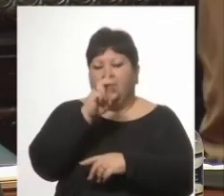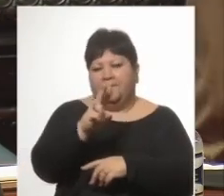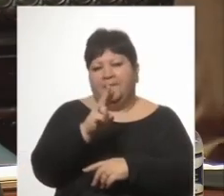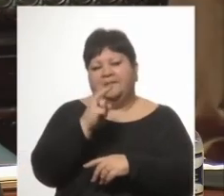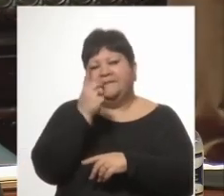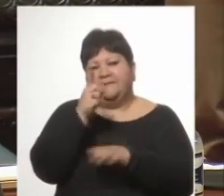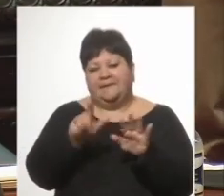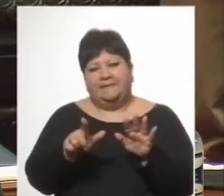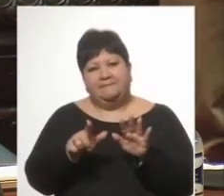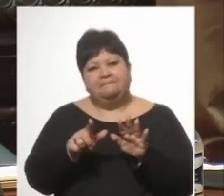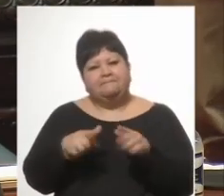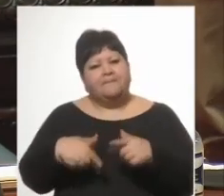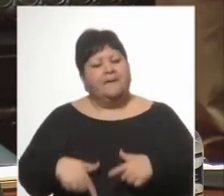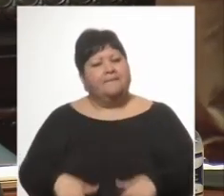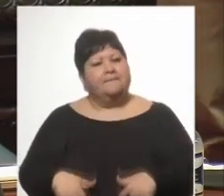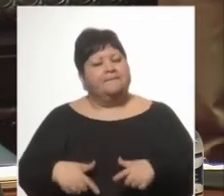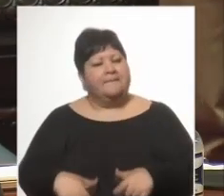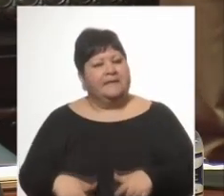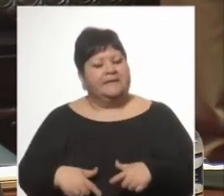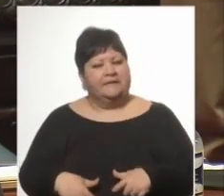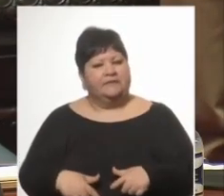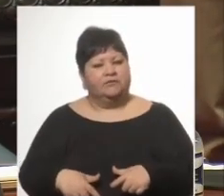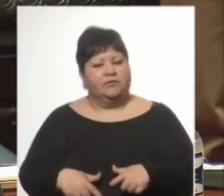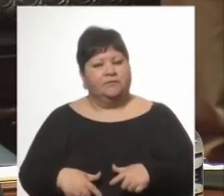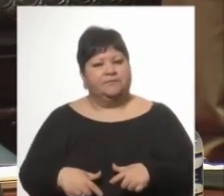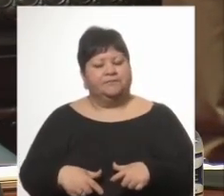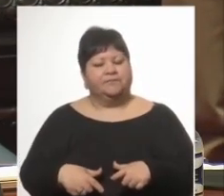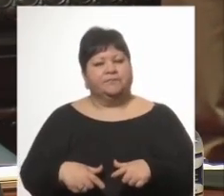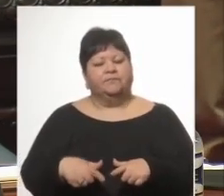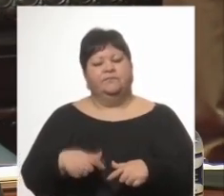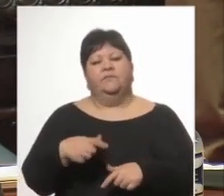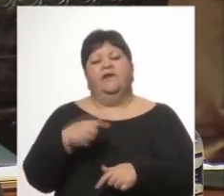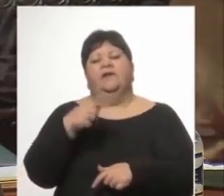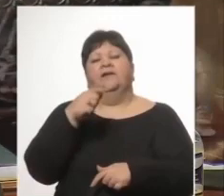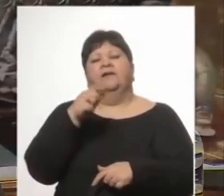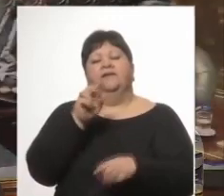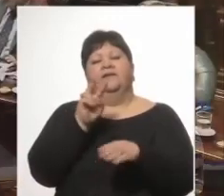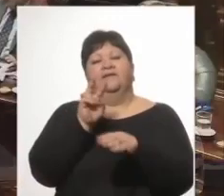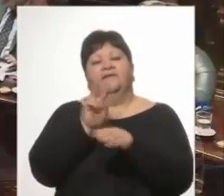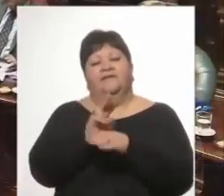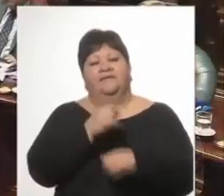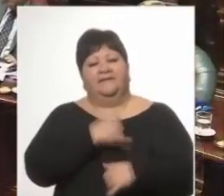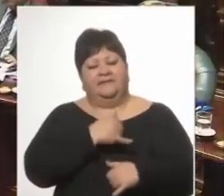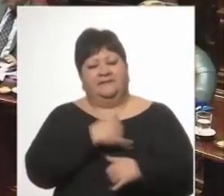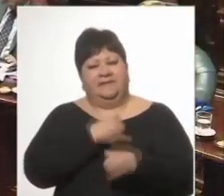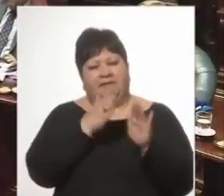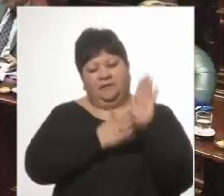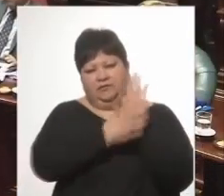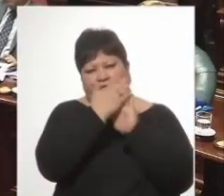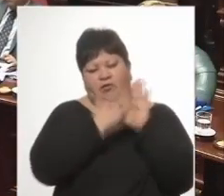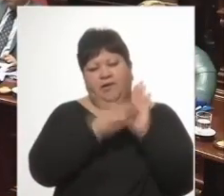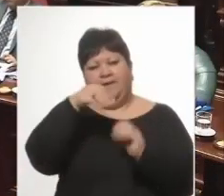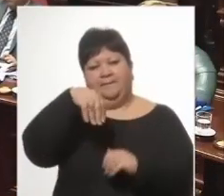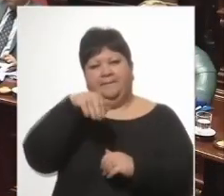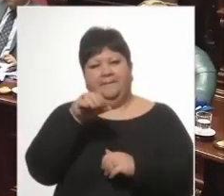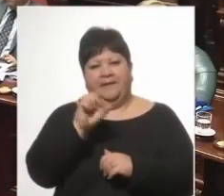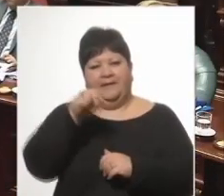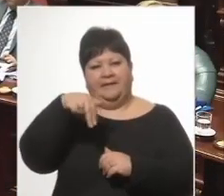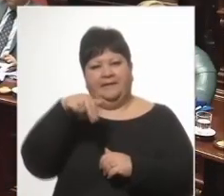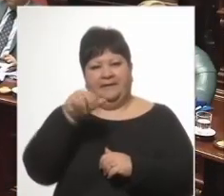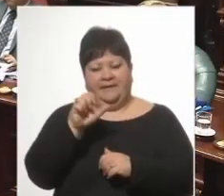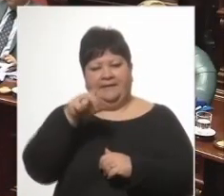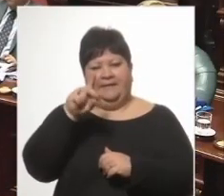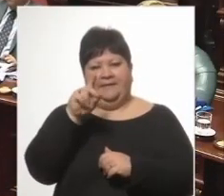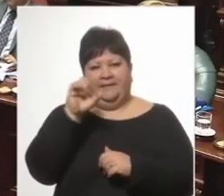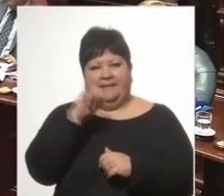el ministro de Defensa Nacional, ahora el doctor Jorge Menéndez, dispone nuevamente